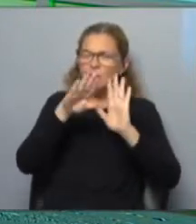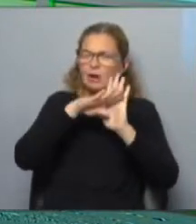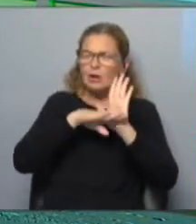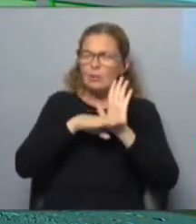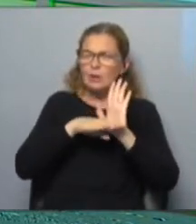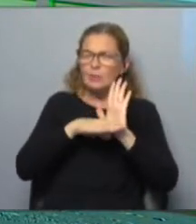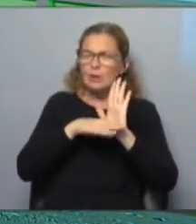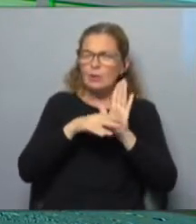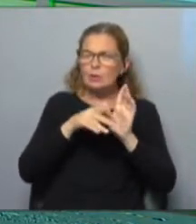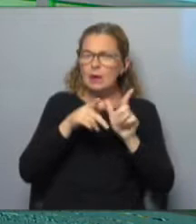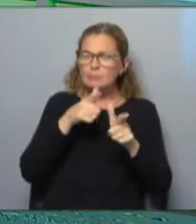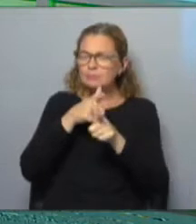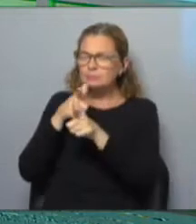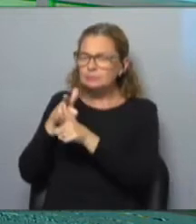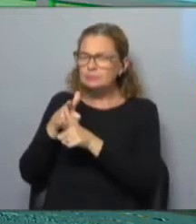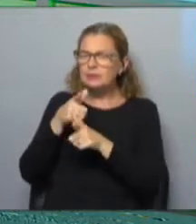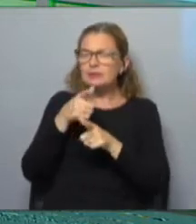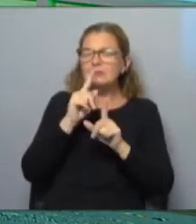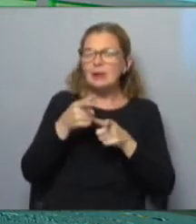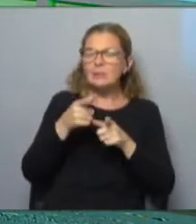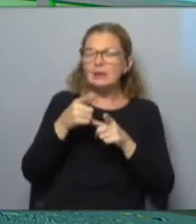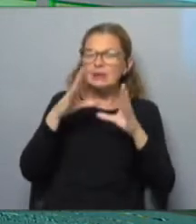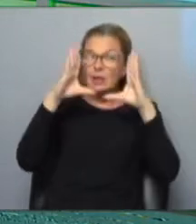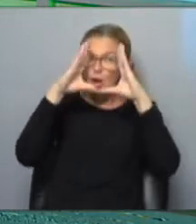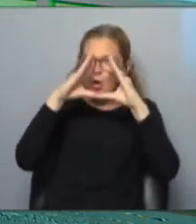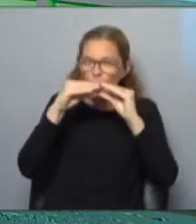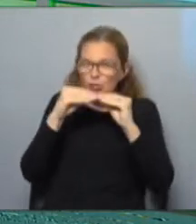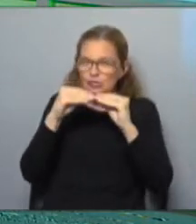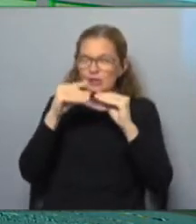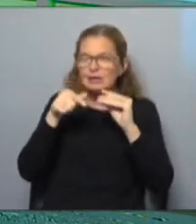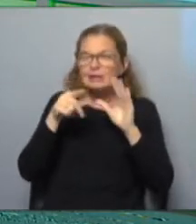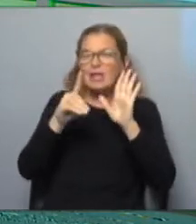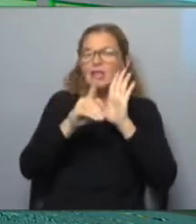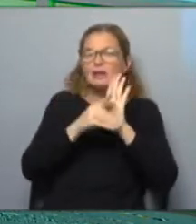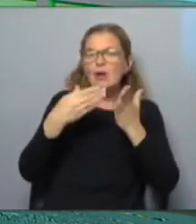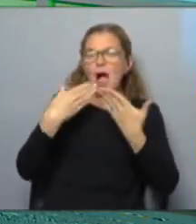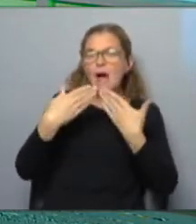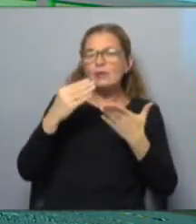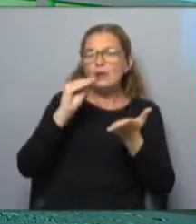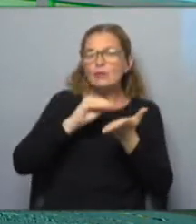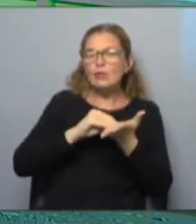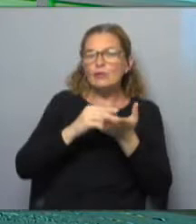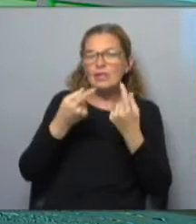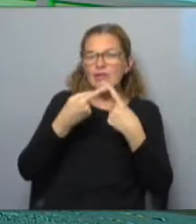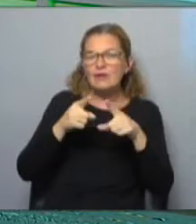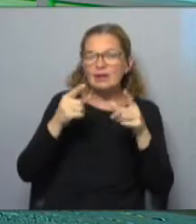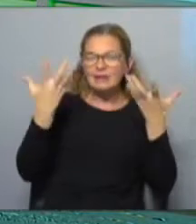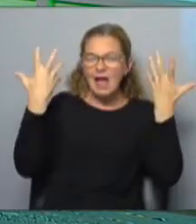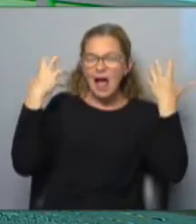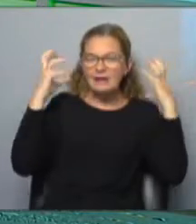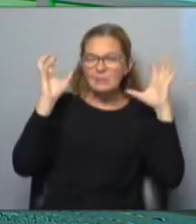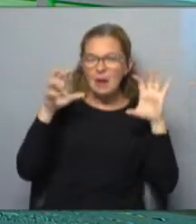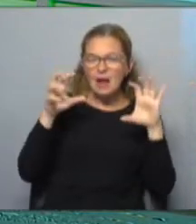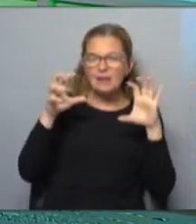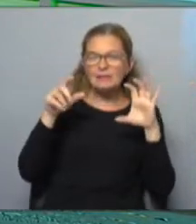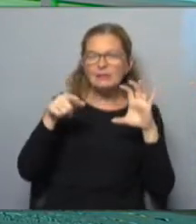referida a la caza deportiva y en particular a la caza nocturna. En este decreto se habla sobre las especies exóticas y su